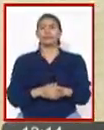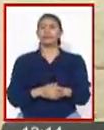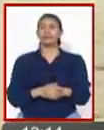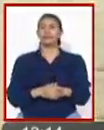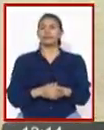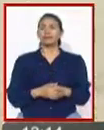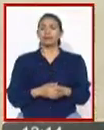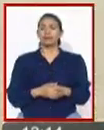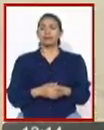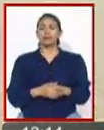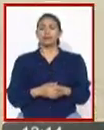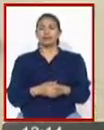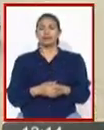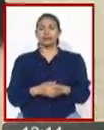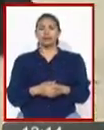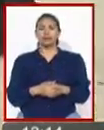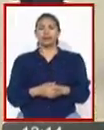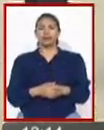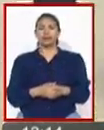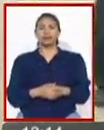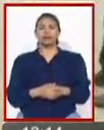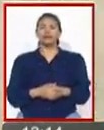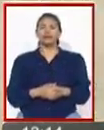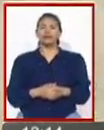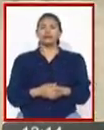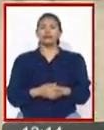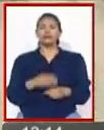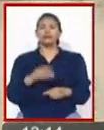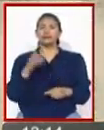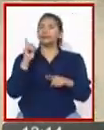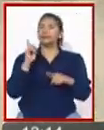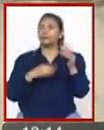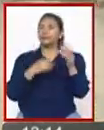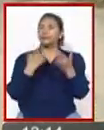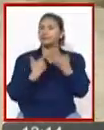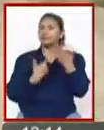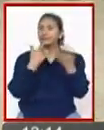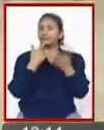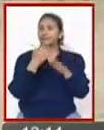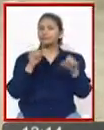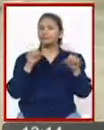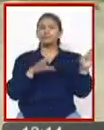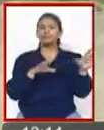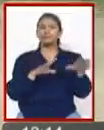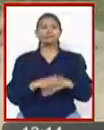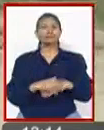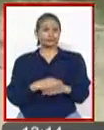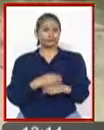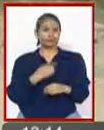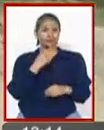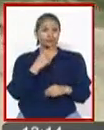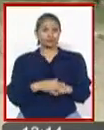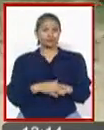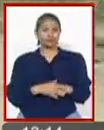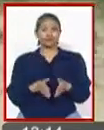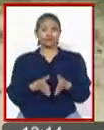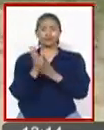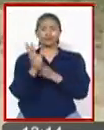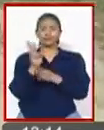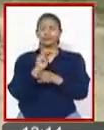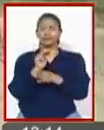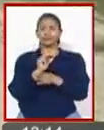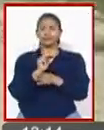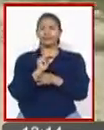pan de la mesa a su hijo. No puede ser posible eso. Yo me llamo al señor ministro, por